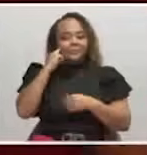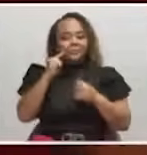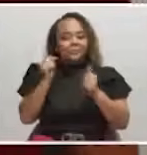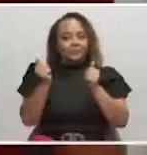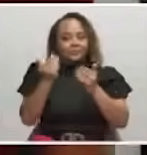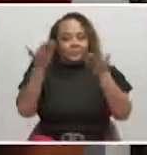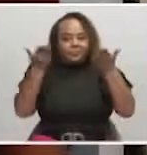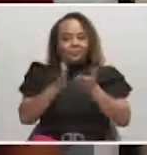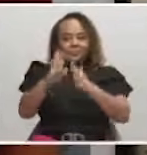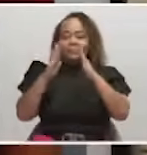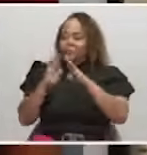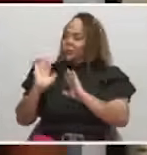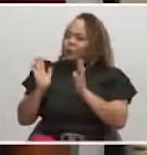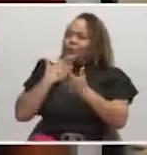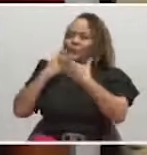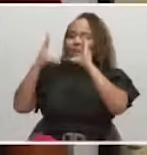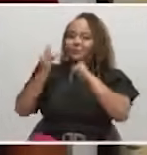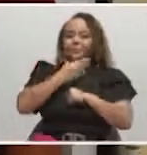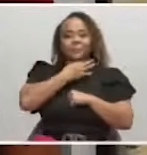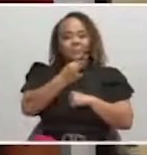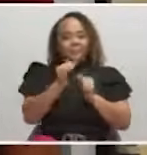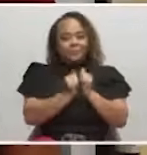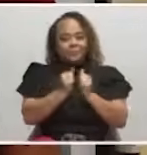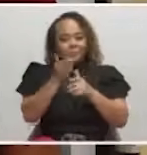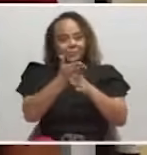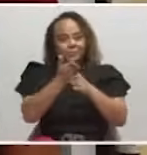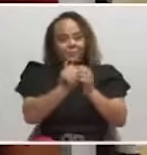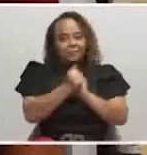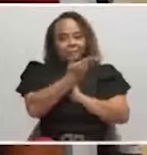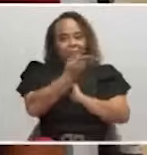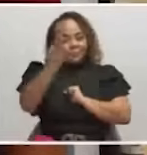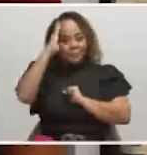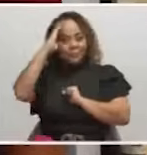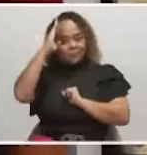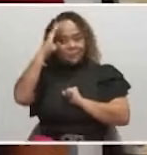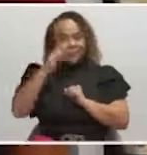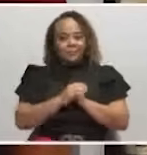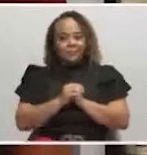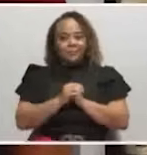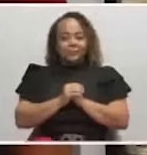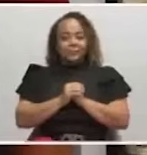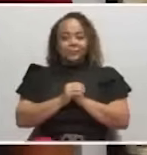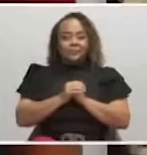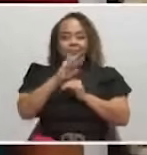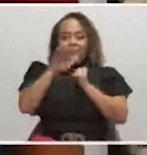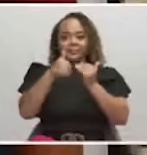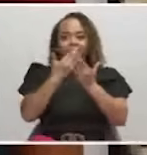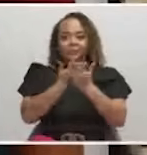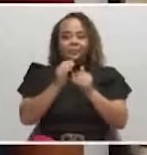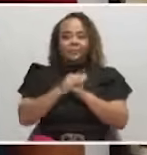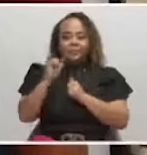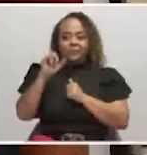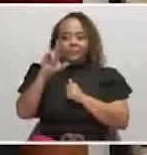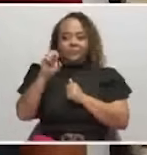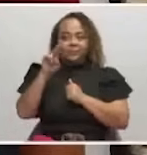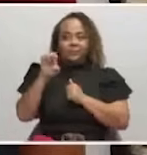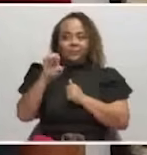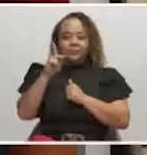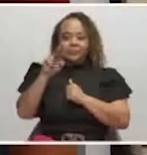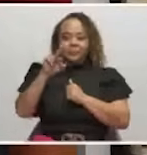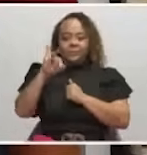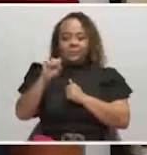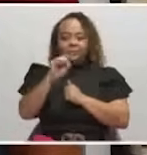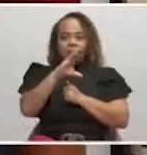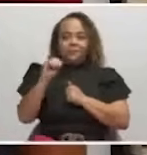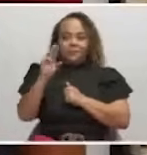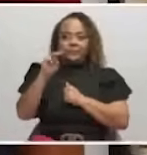buenas tardes. No, buenas tardes, un gusto estar acá compartiendo con ustedes. Un saludo allá en el set a Irene, a Cris